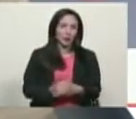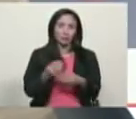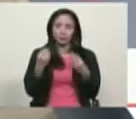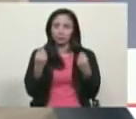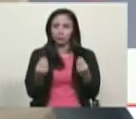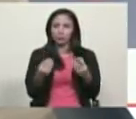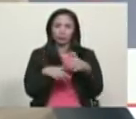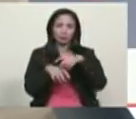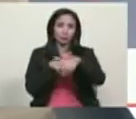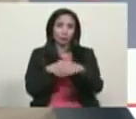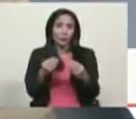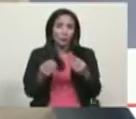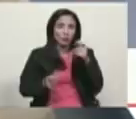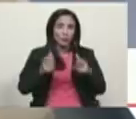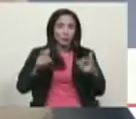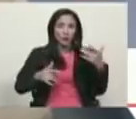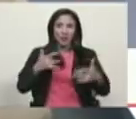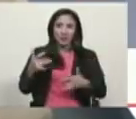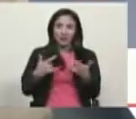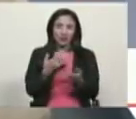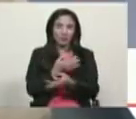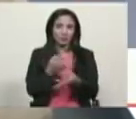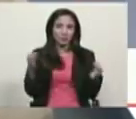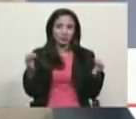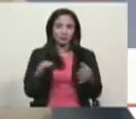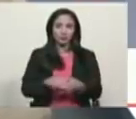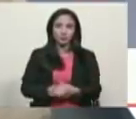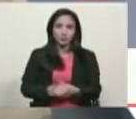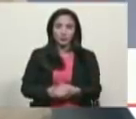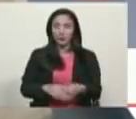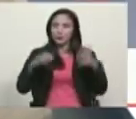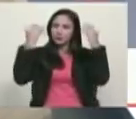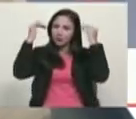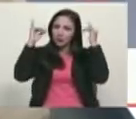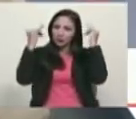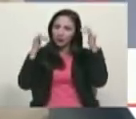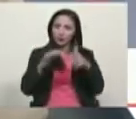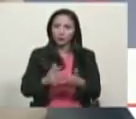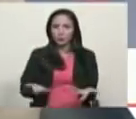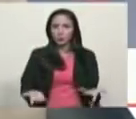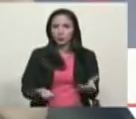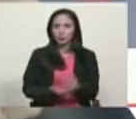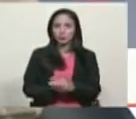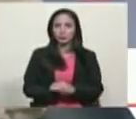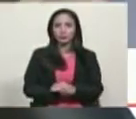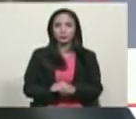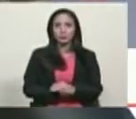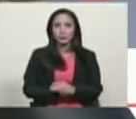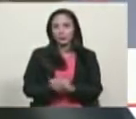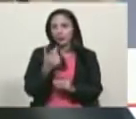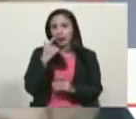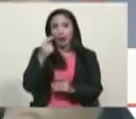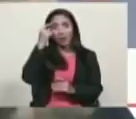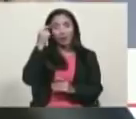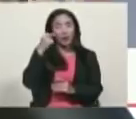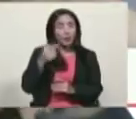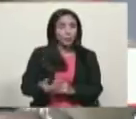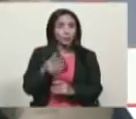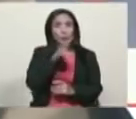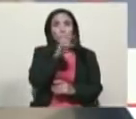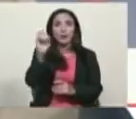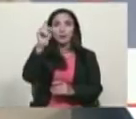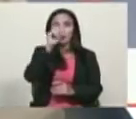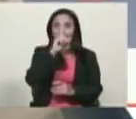extraordinario evento de celebración, con una fecha también, 20